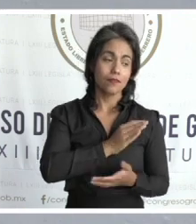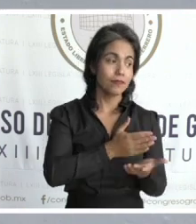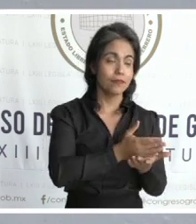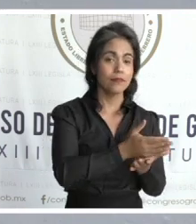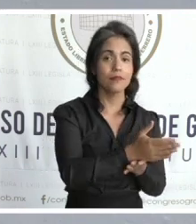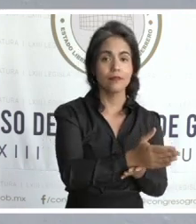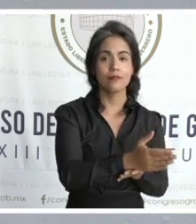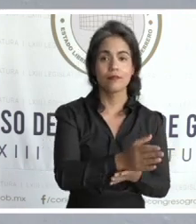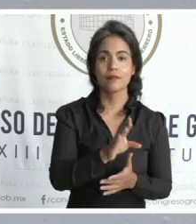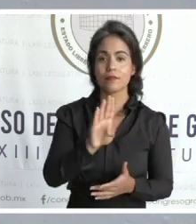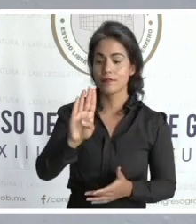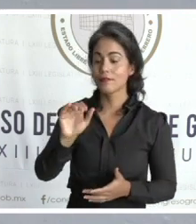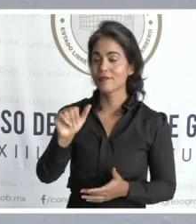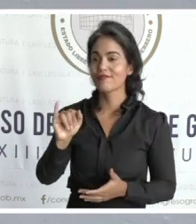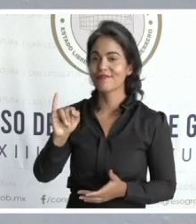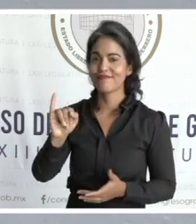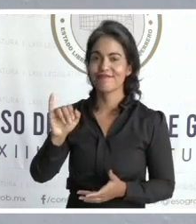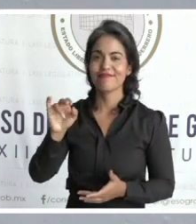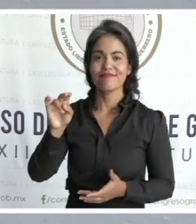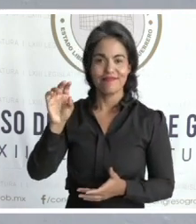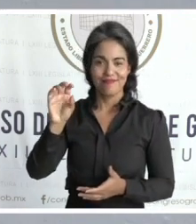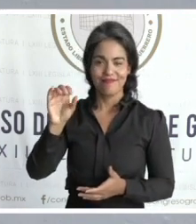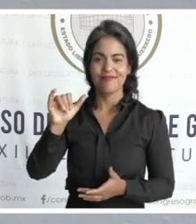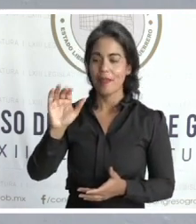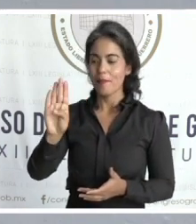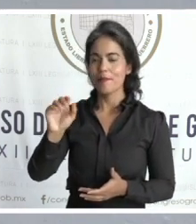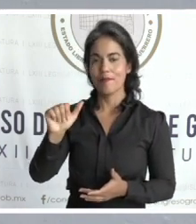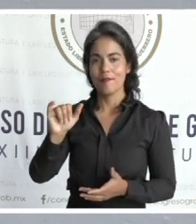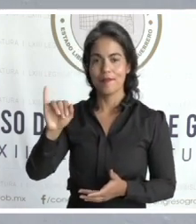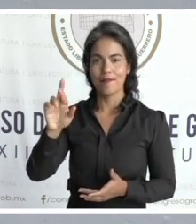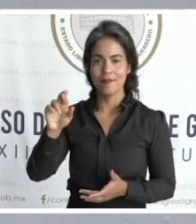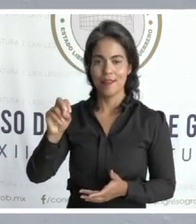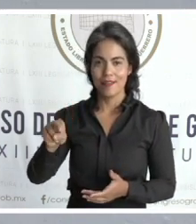A Byron le gustaba montar a caballo.